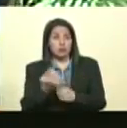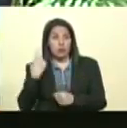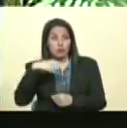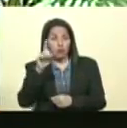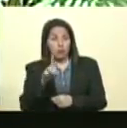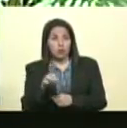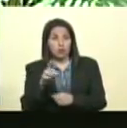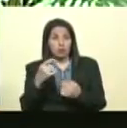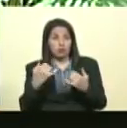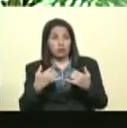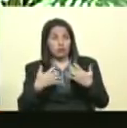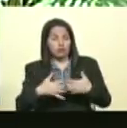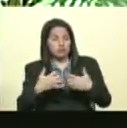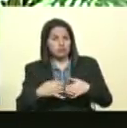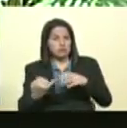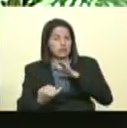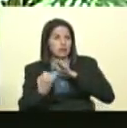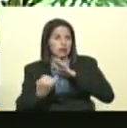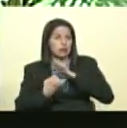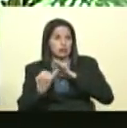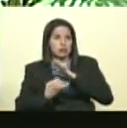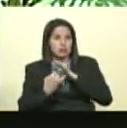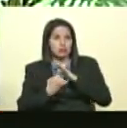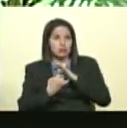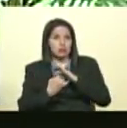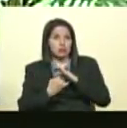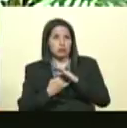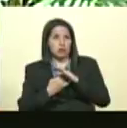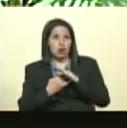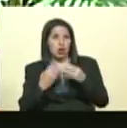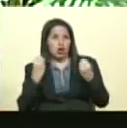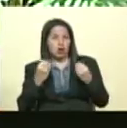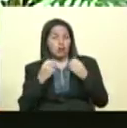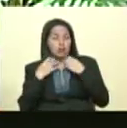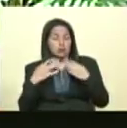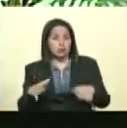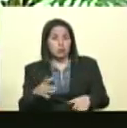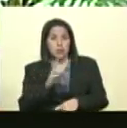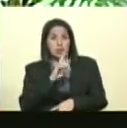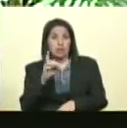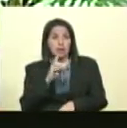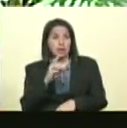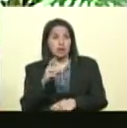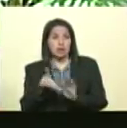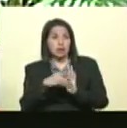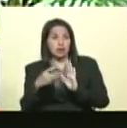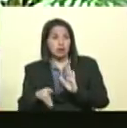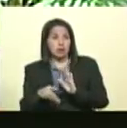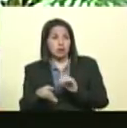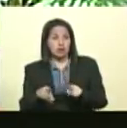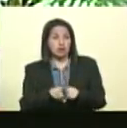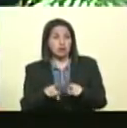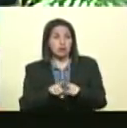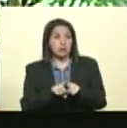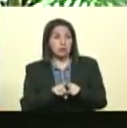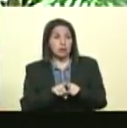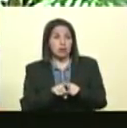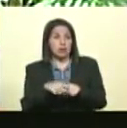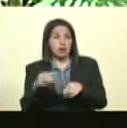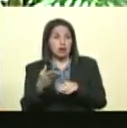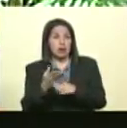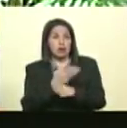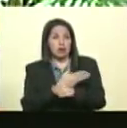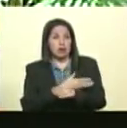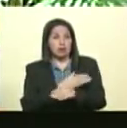única institucionalidad que hace posible que los derechos no se vuelvan a perder y sean una mercancía como se reinaba en el